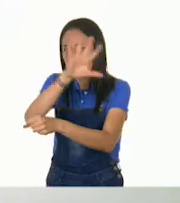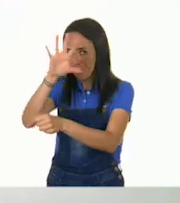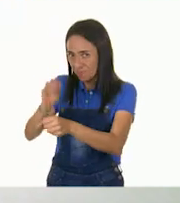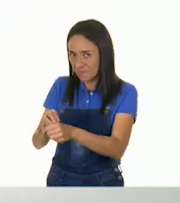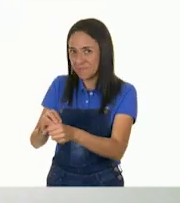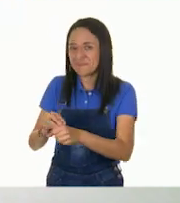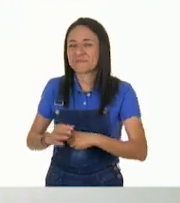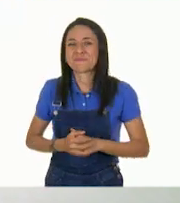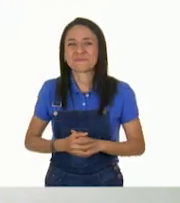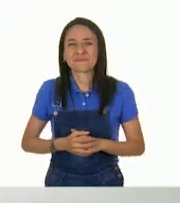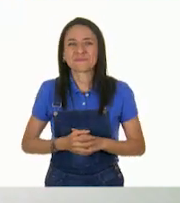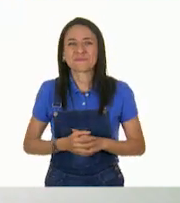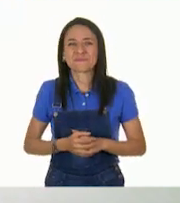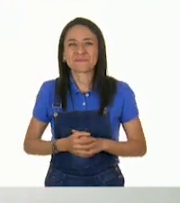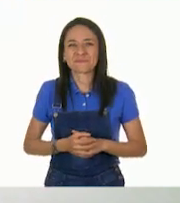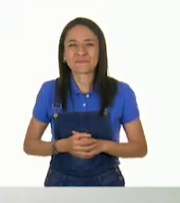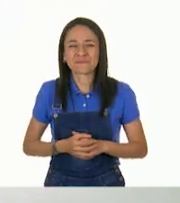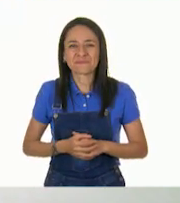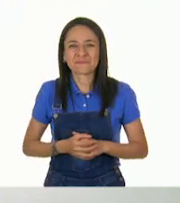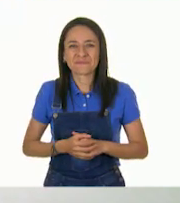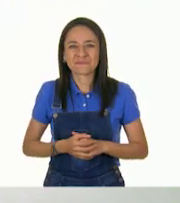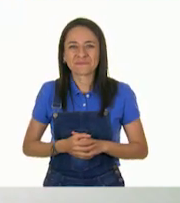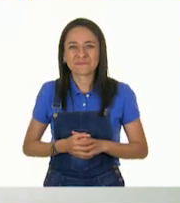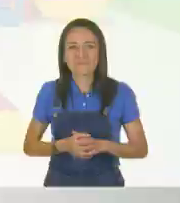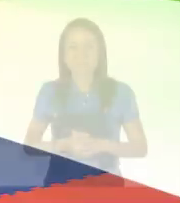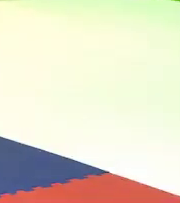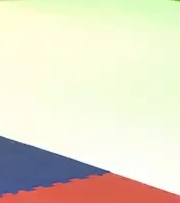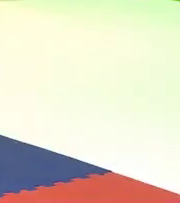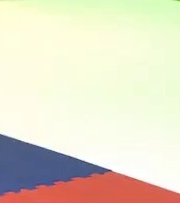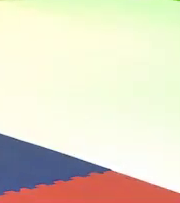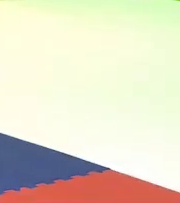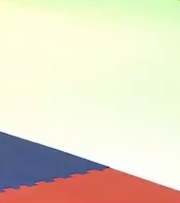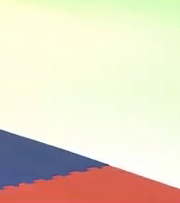tres años hagan mi casa